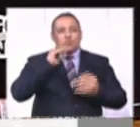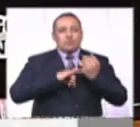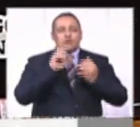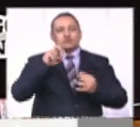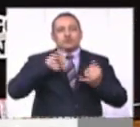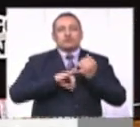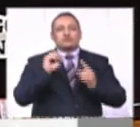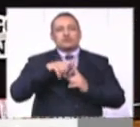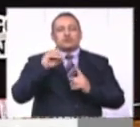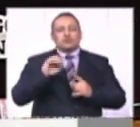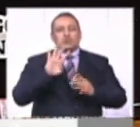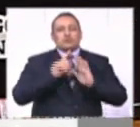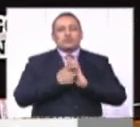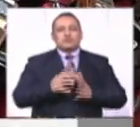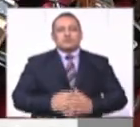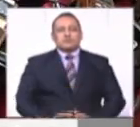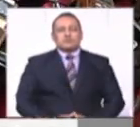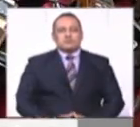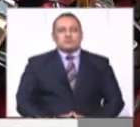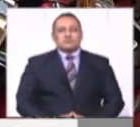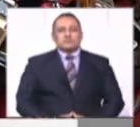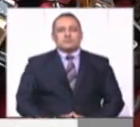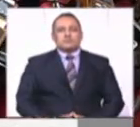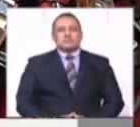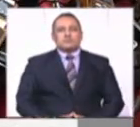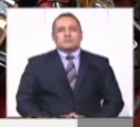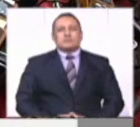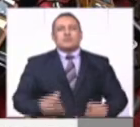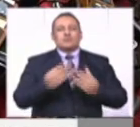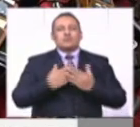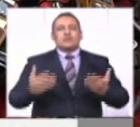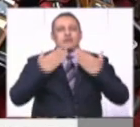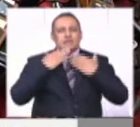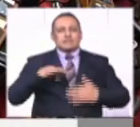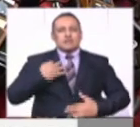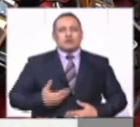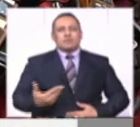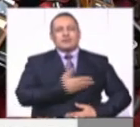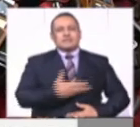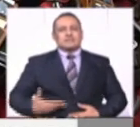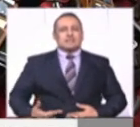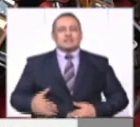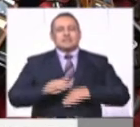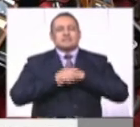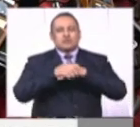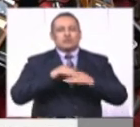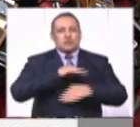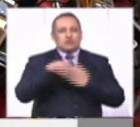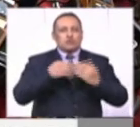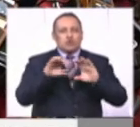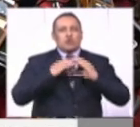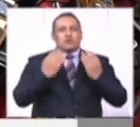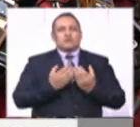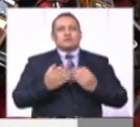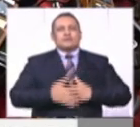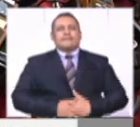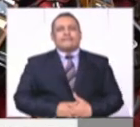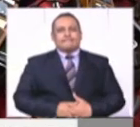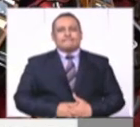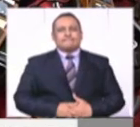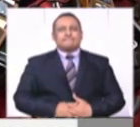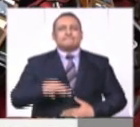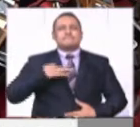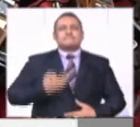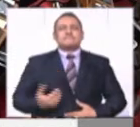4 minutos Muchas gracias señor presidente Saludos a la representación nacional